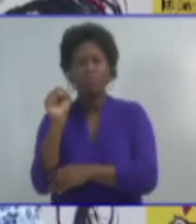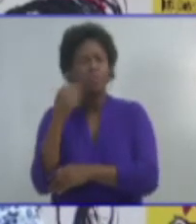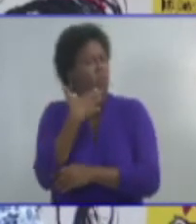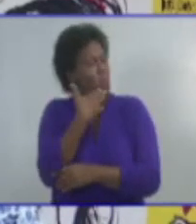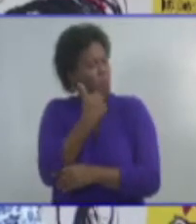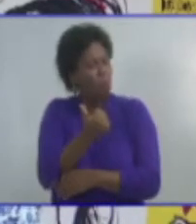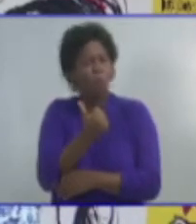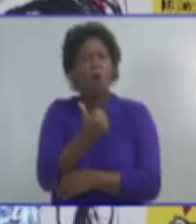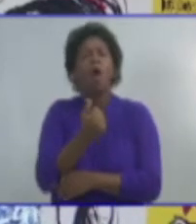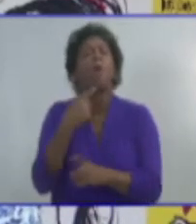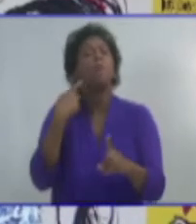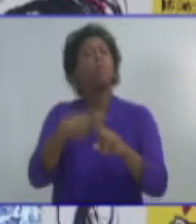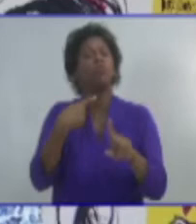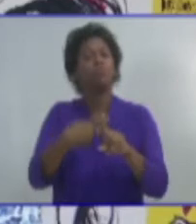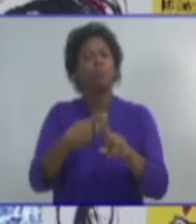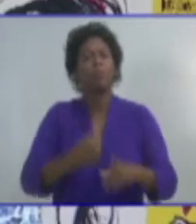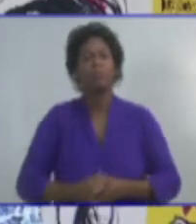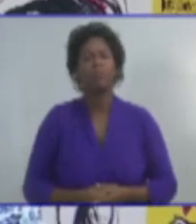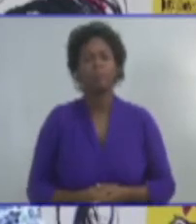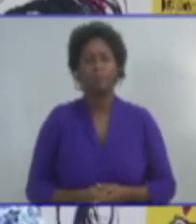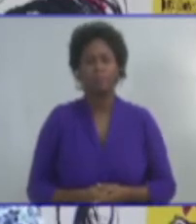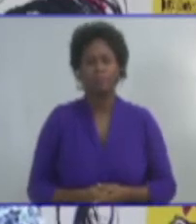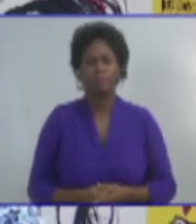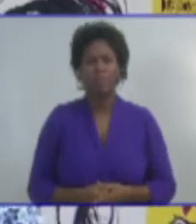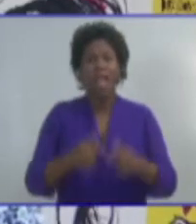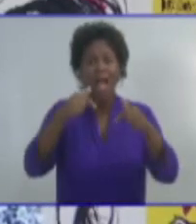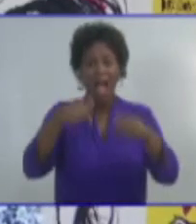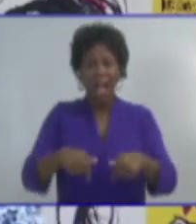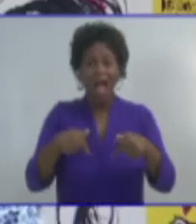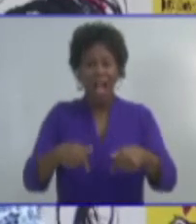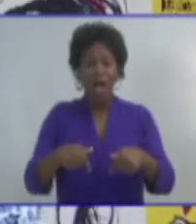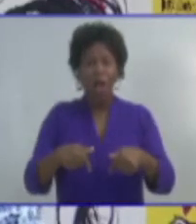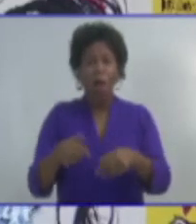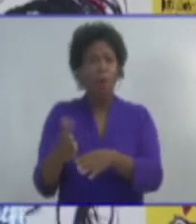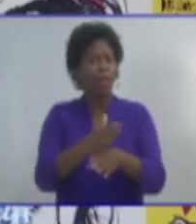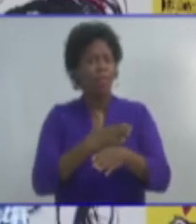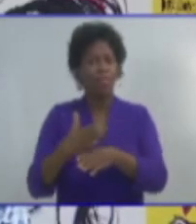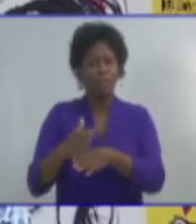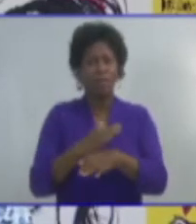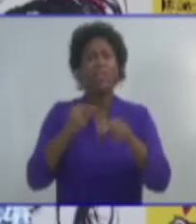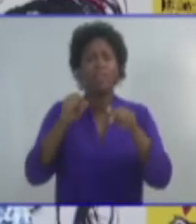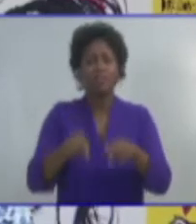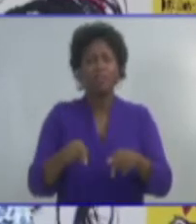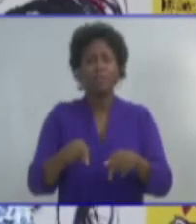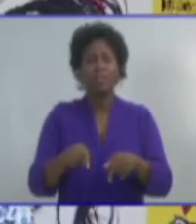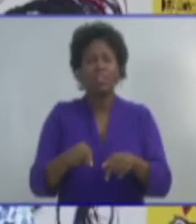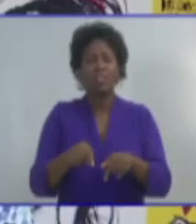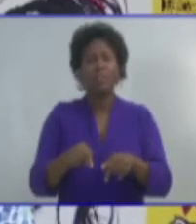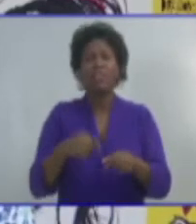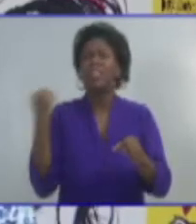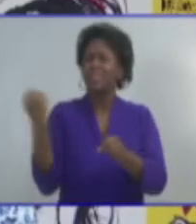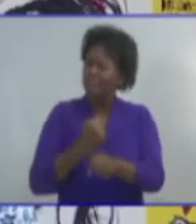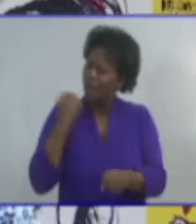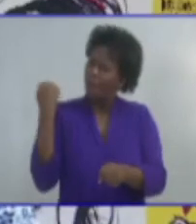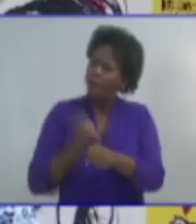muy positiva. Y ahora no va a ser distinto, es sencillamente